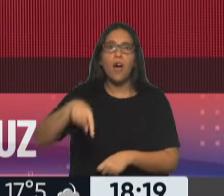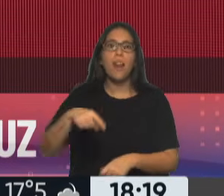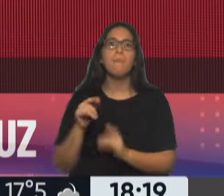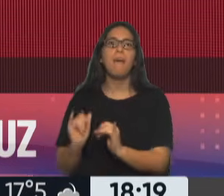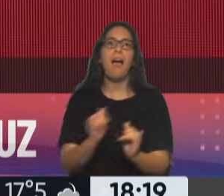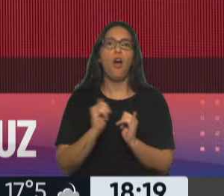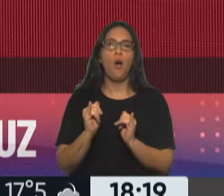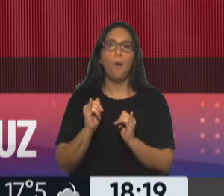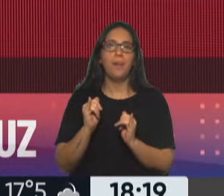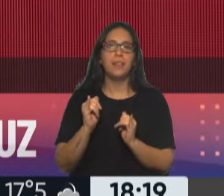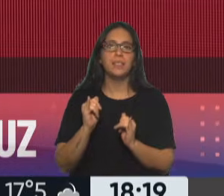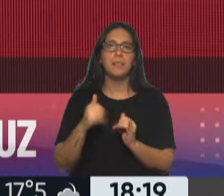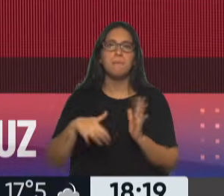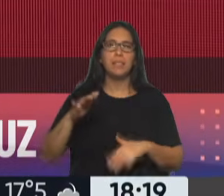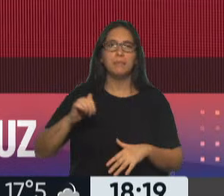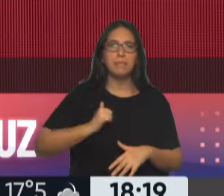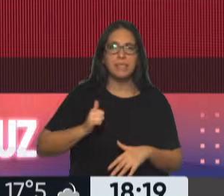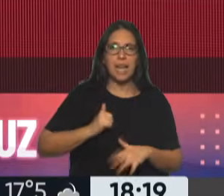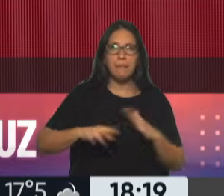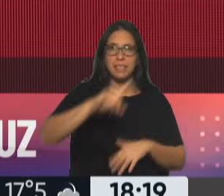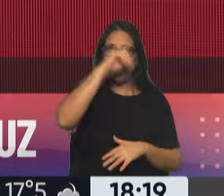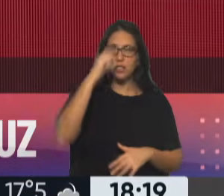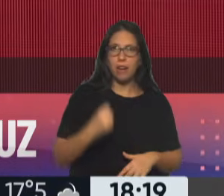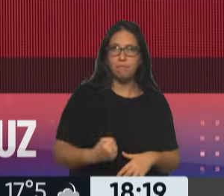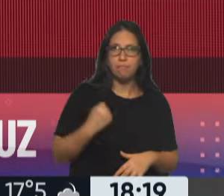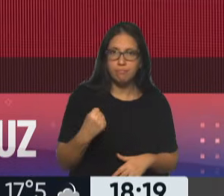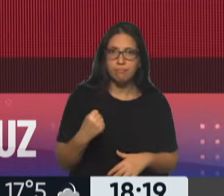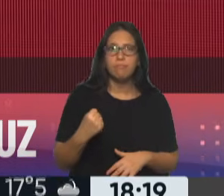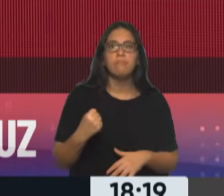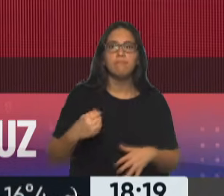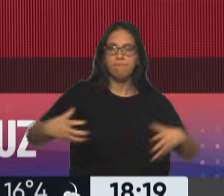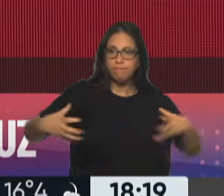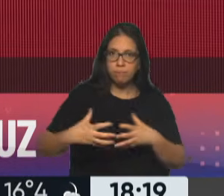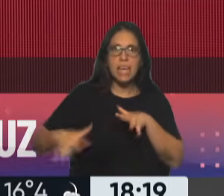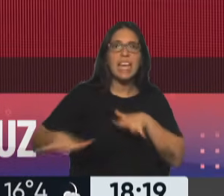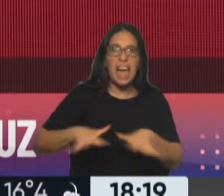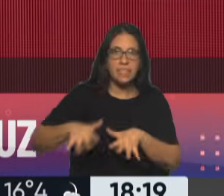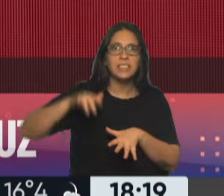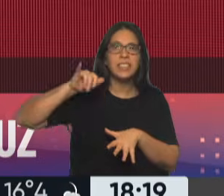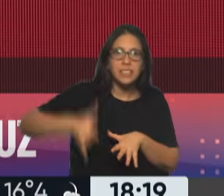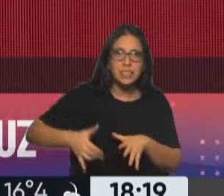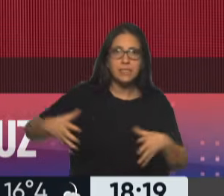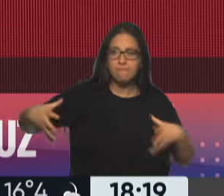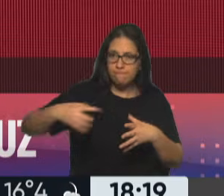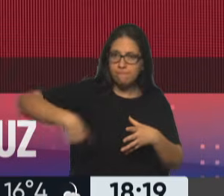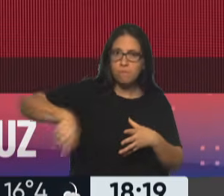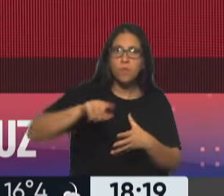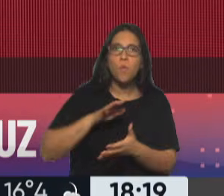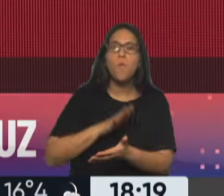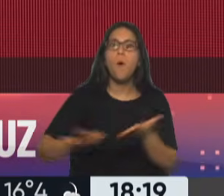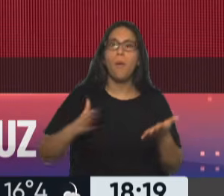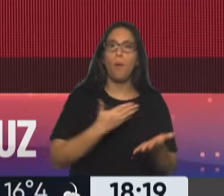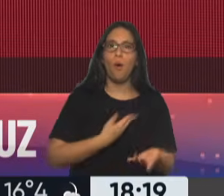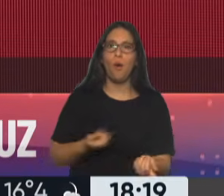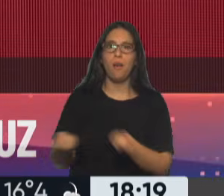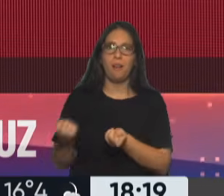jóvenes, más militaristas, nacionalistas, pragmáticos, tecnocráticos, digo, es otro régimen, por supuesto